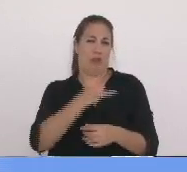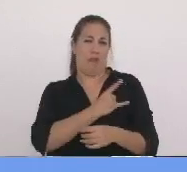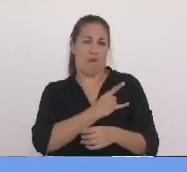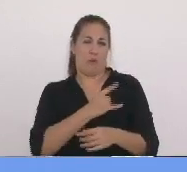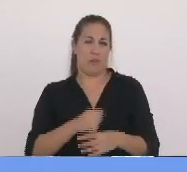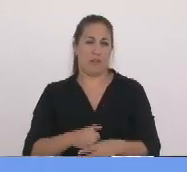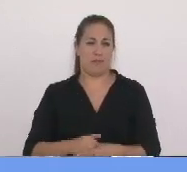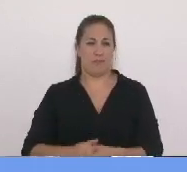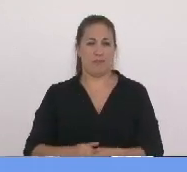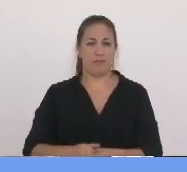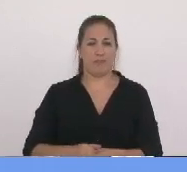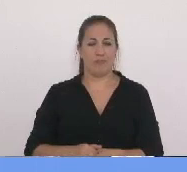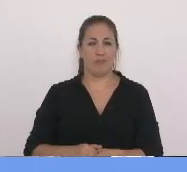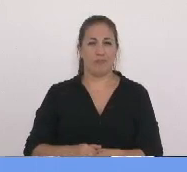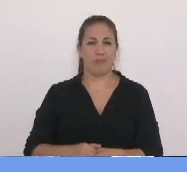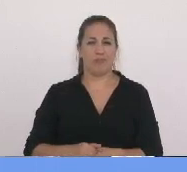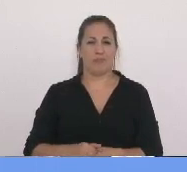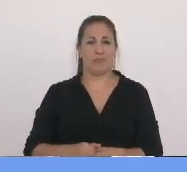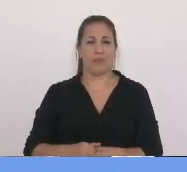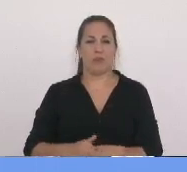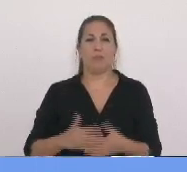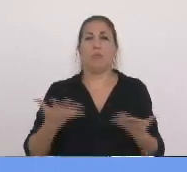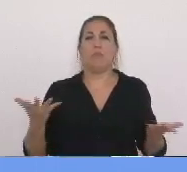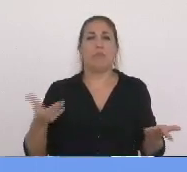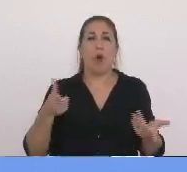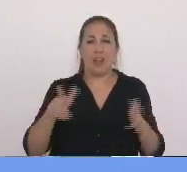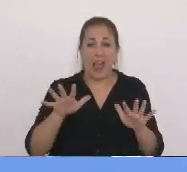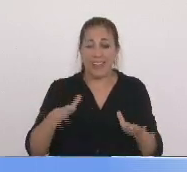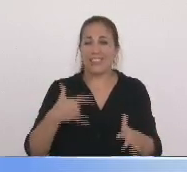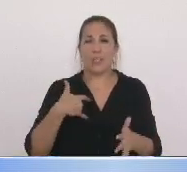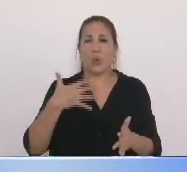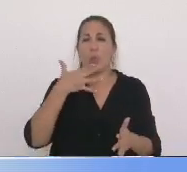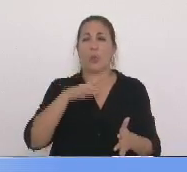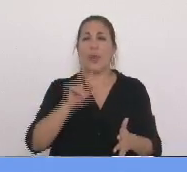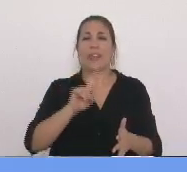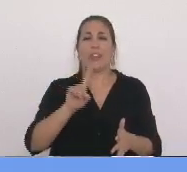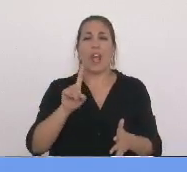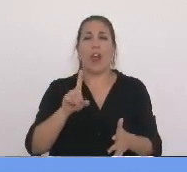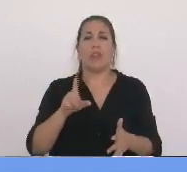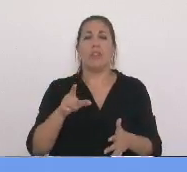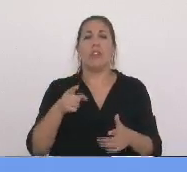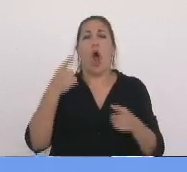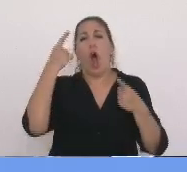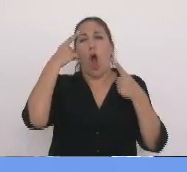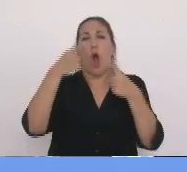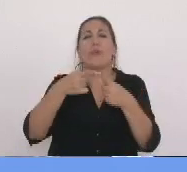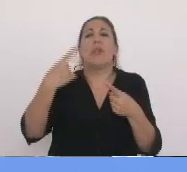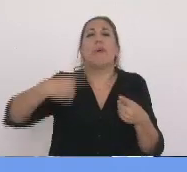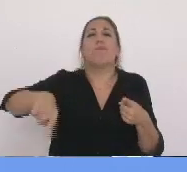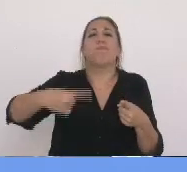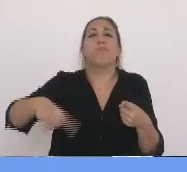principio porque en ese caso no se entiende cuál es el verdadero objetivo de este proyecto